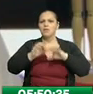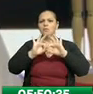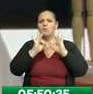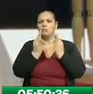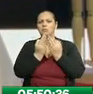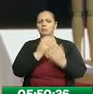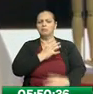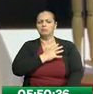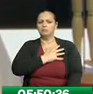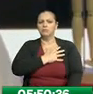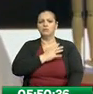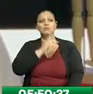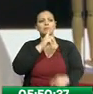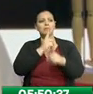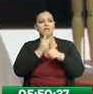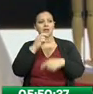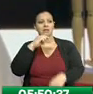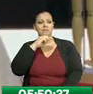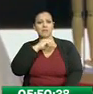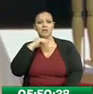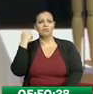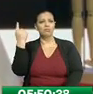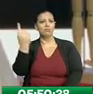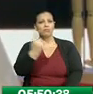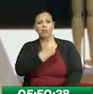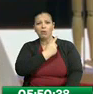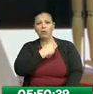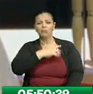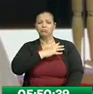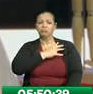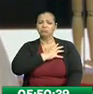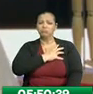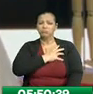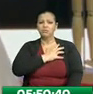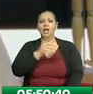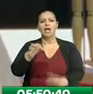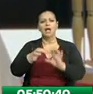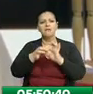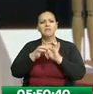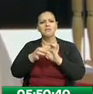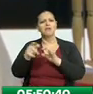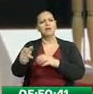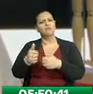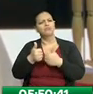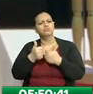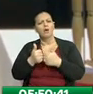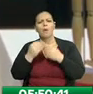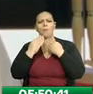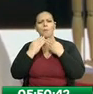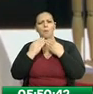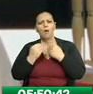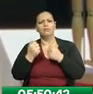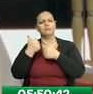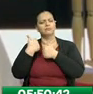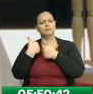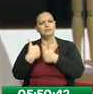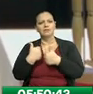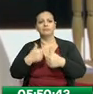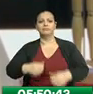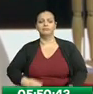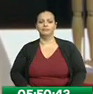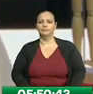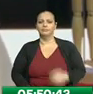luto, pierde una valiosa compañera, una valiosa edil, que tenía muchos sueños para esta ciudad y que aspiramos